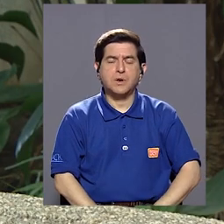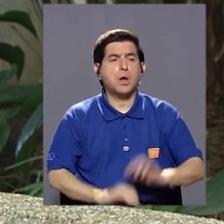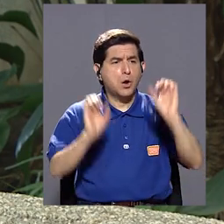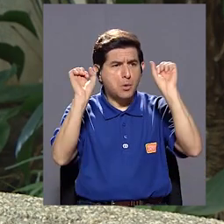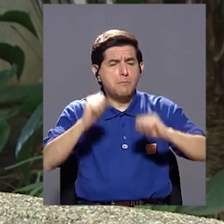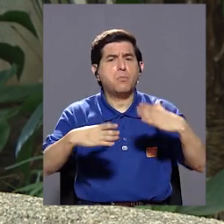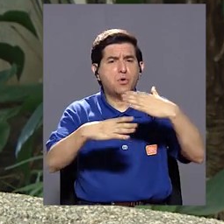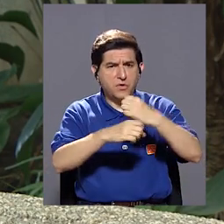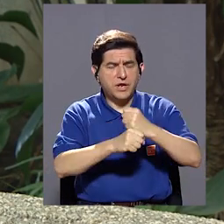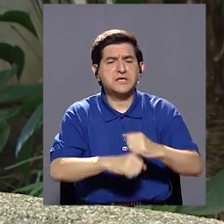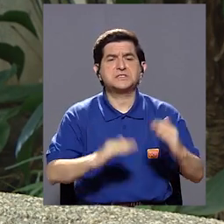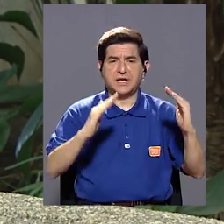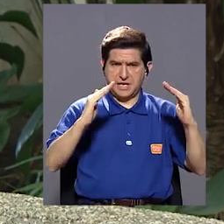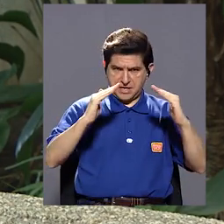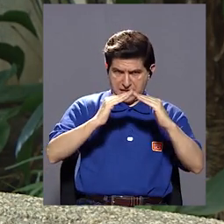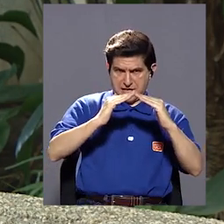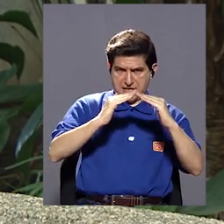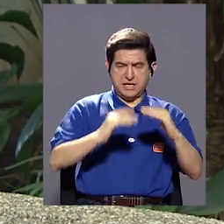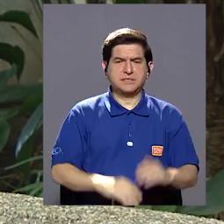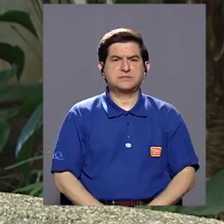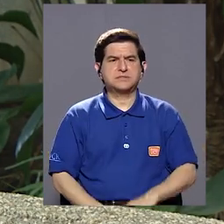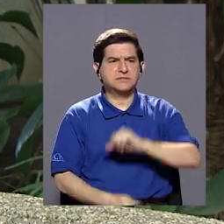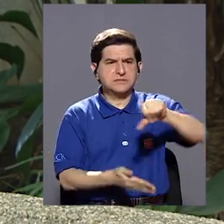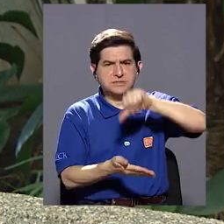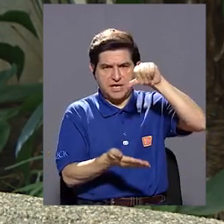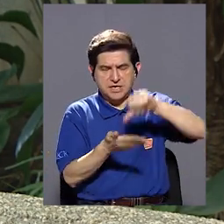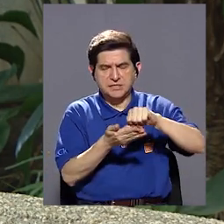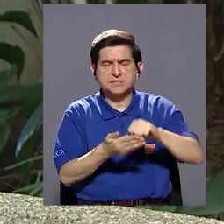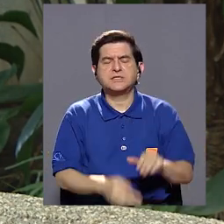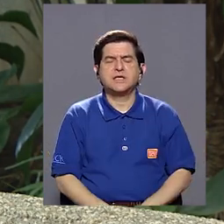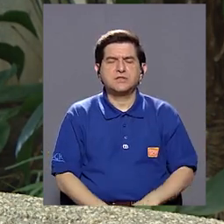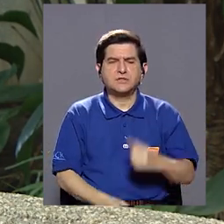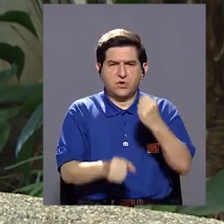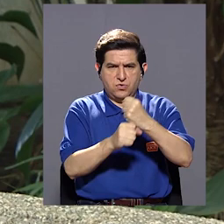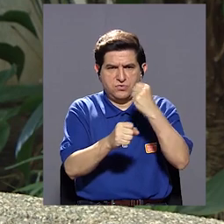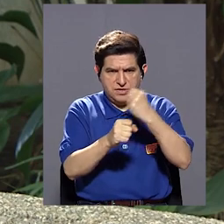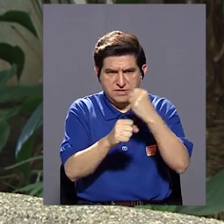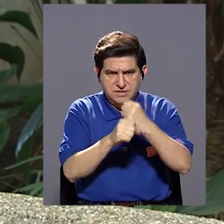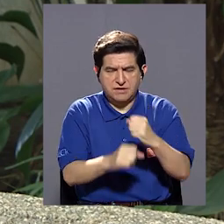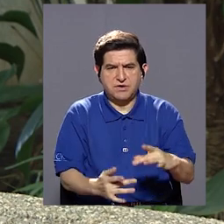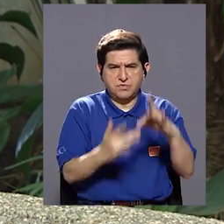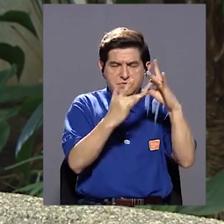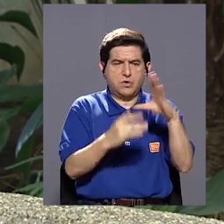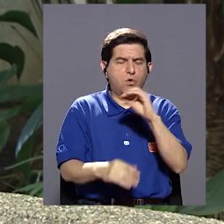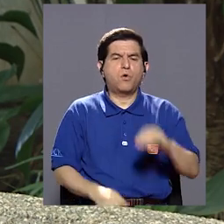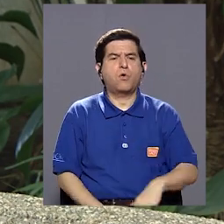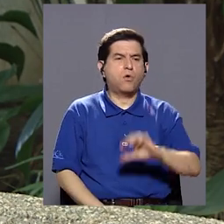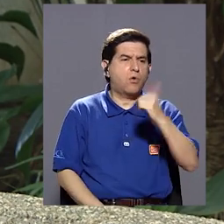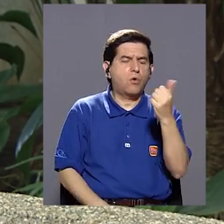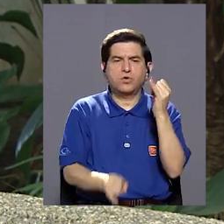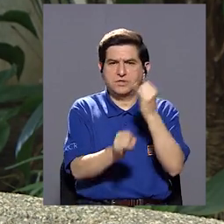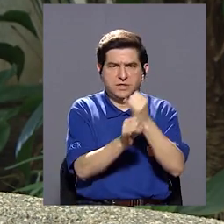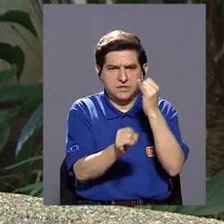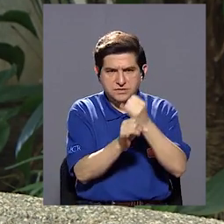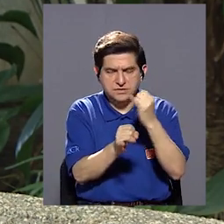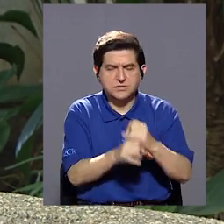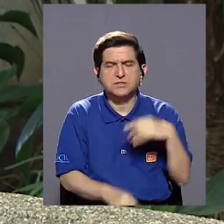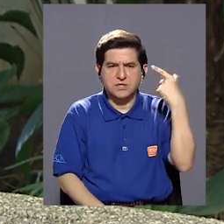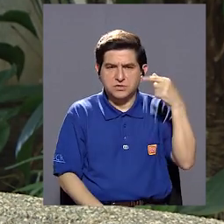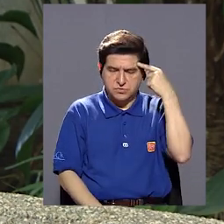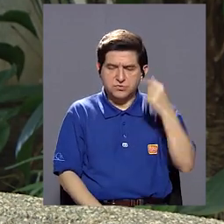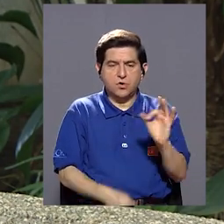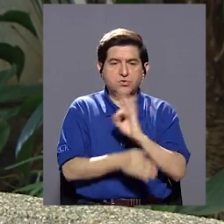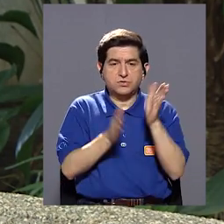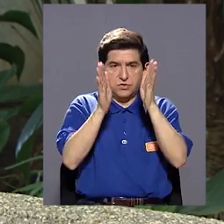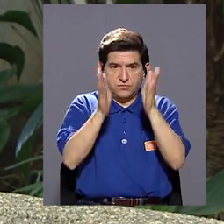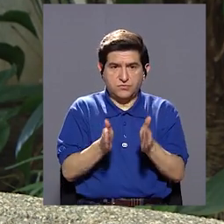Uh-huh. Básicamente se puede hacer en el domicilio, en centros de teletrabajo o en alguna otra instalación gubernamental, si fuese